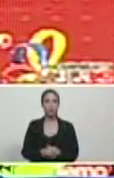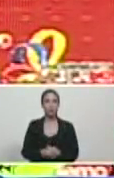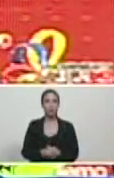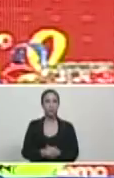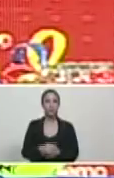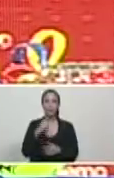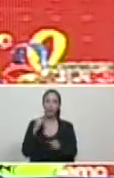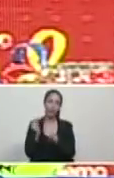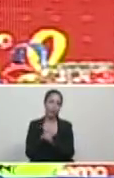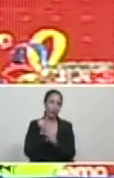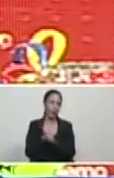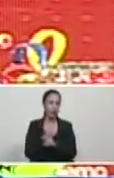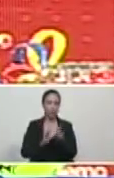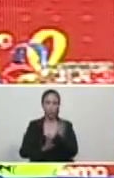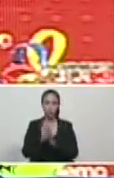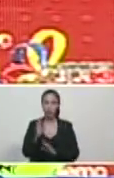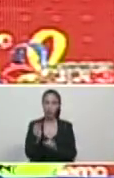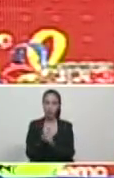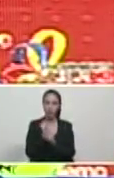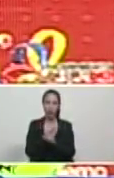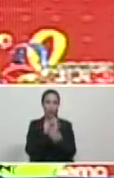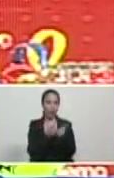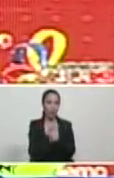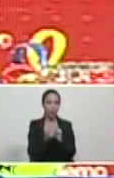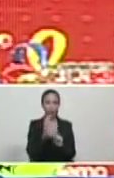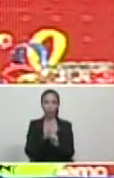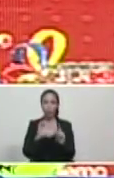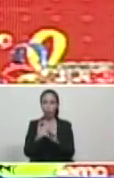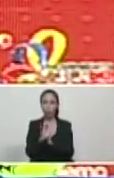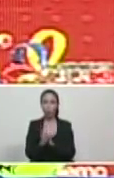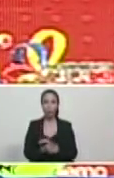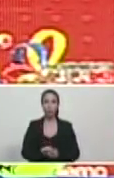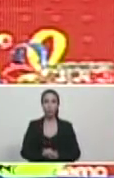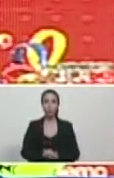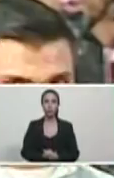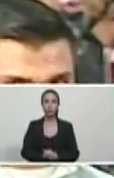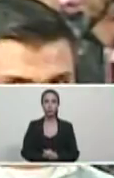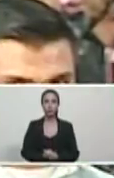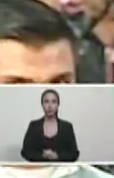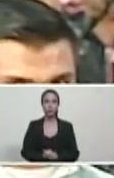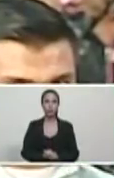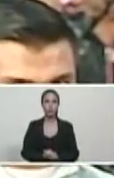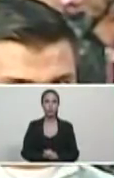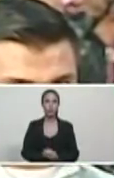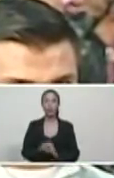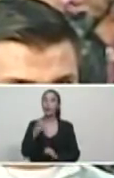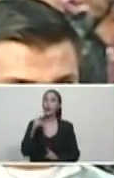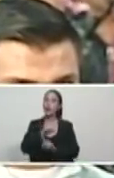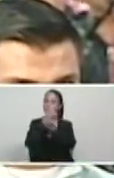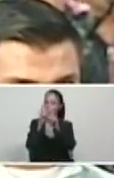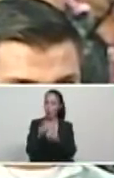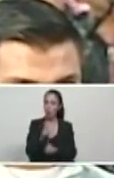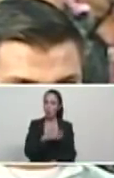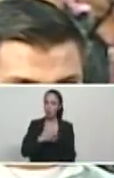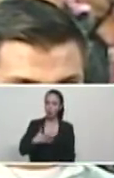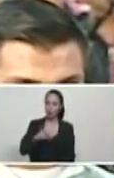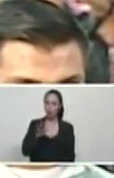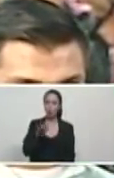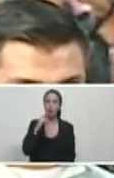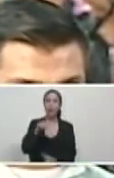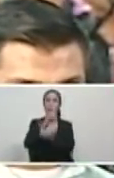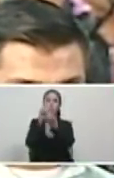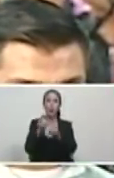Continúen trabajando, Scarlett, en el deporte, en la cultura. Presidente, yo le quería hacer una pregunta. Hágala. No la